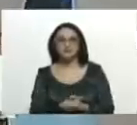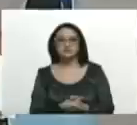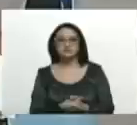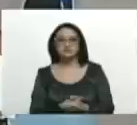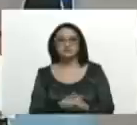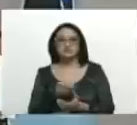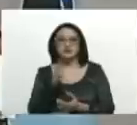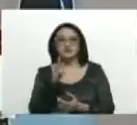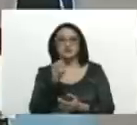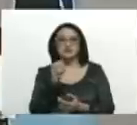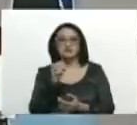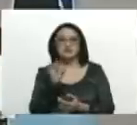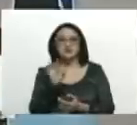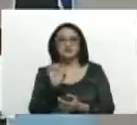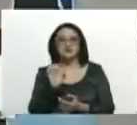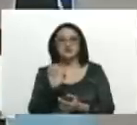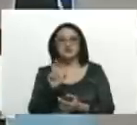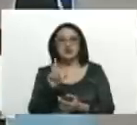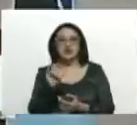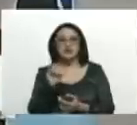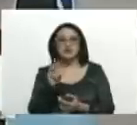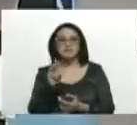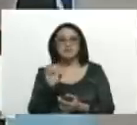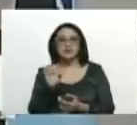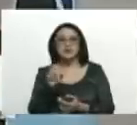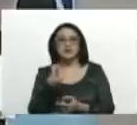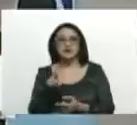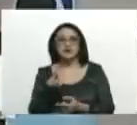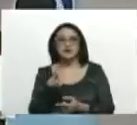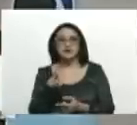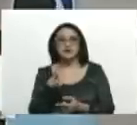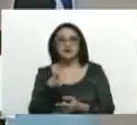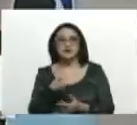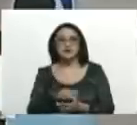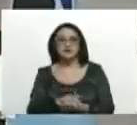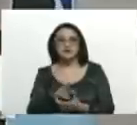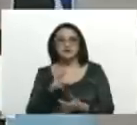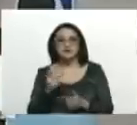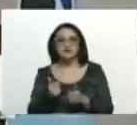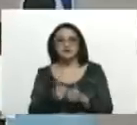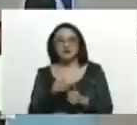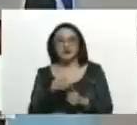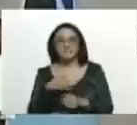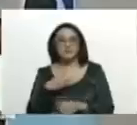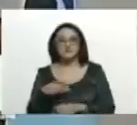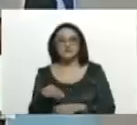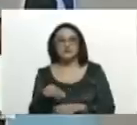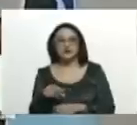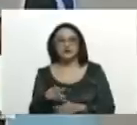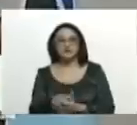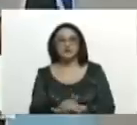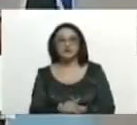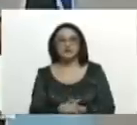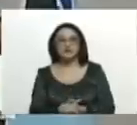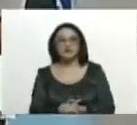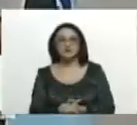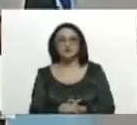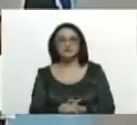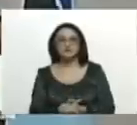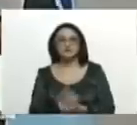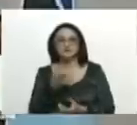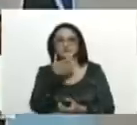Felipe Santiago Contreras Caldera vicepresidente del sector hierro y acero